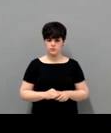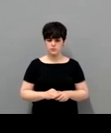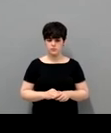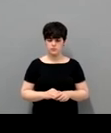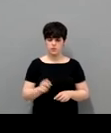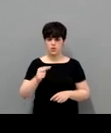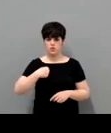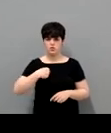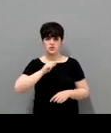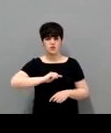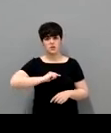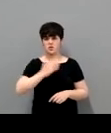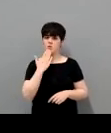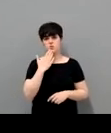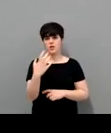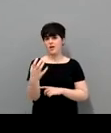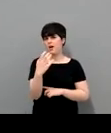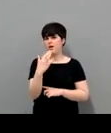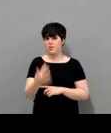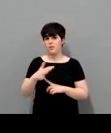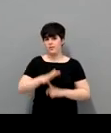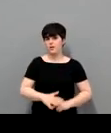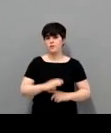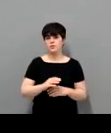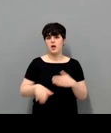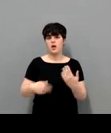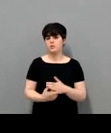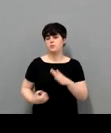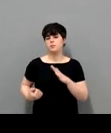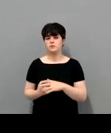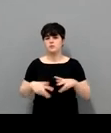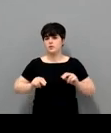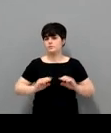Me sentí tan humillada y discriminada que llegué hasta el final.